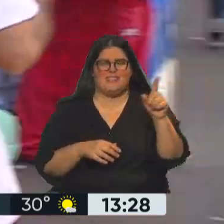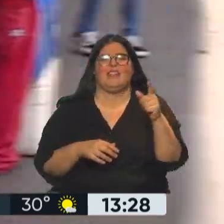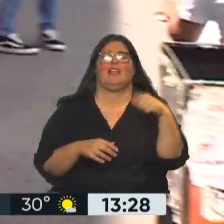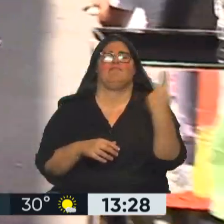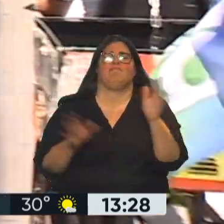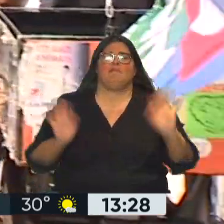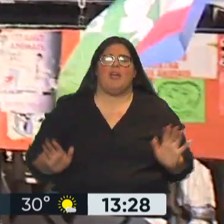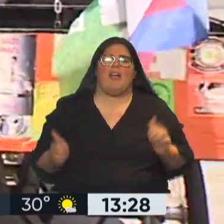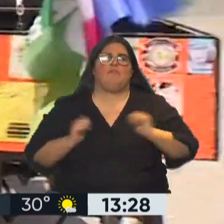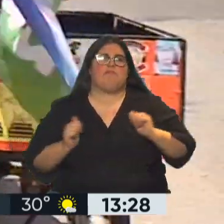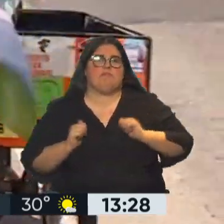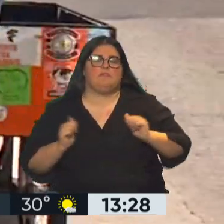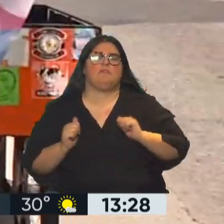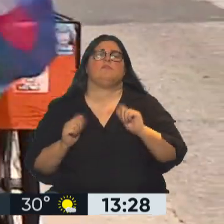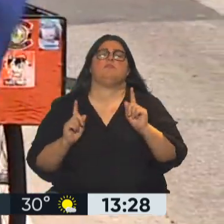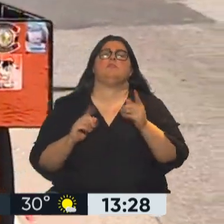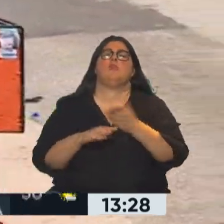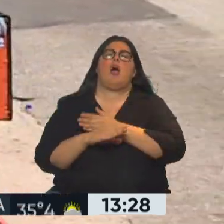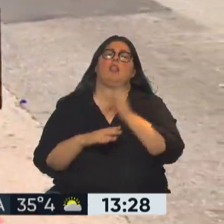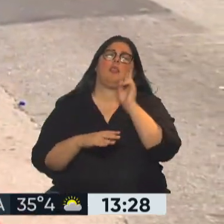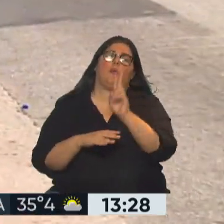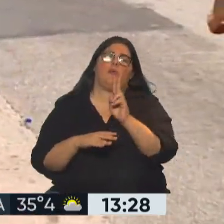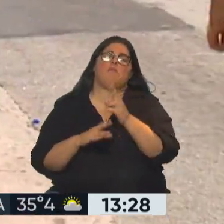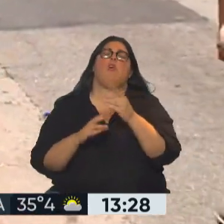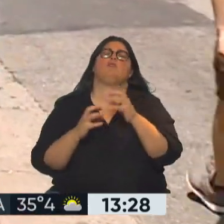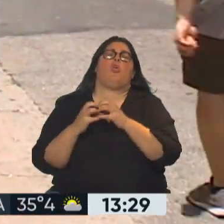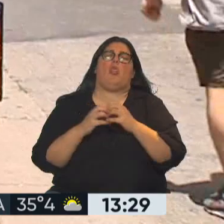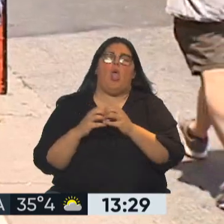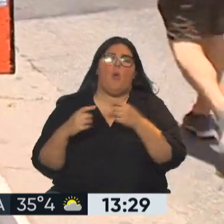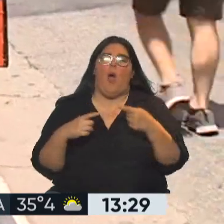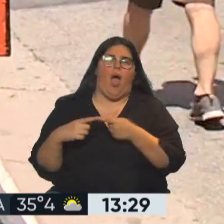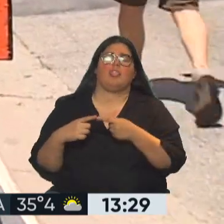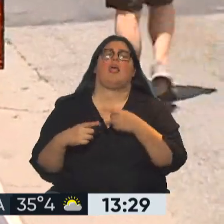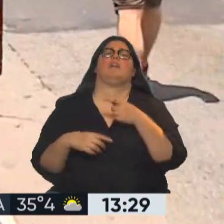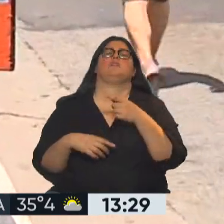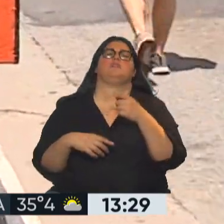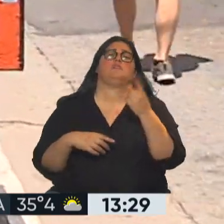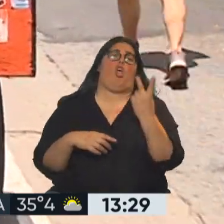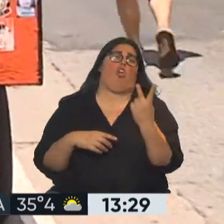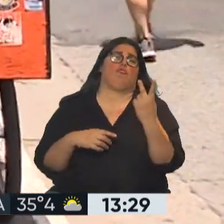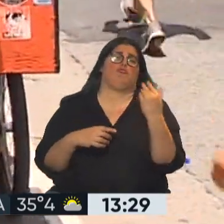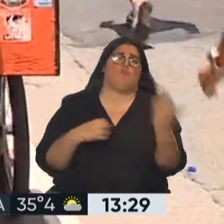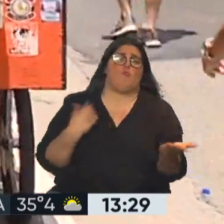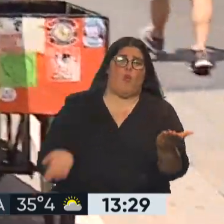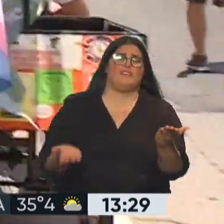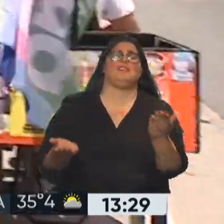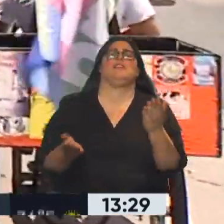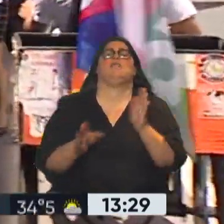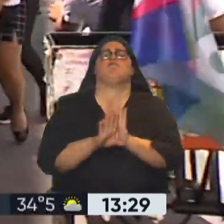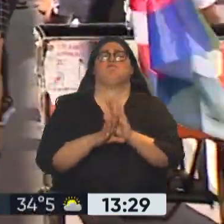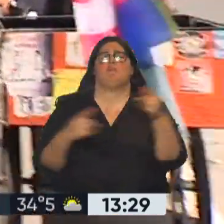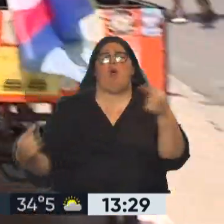muchísima expectativa, luego de un debate que hemos visto en las últimas horas, donde ambos candidatos se han injuriado